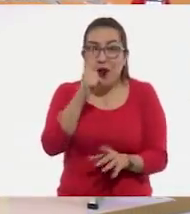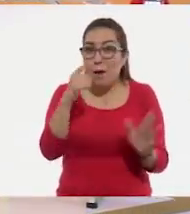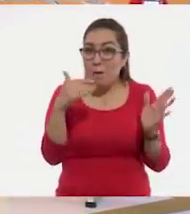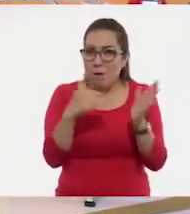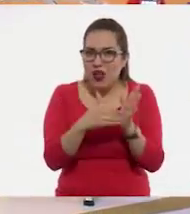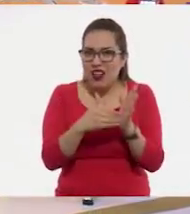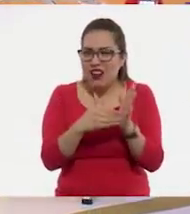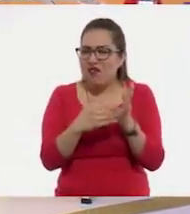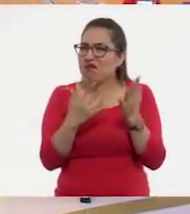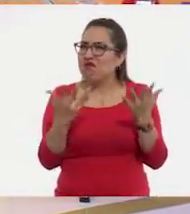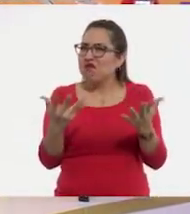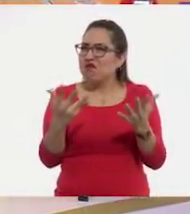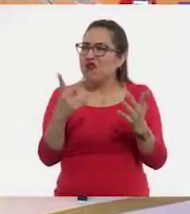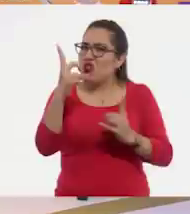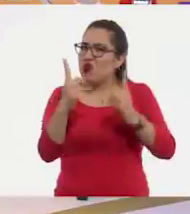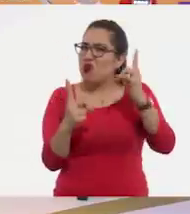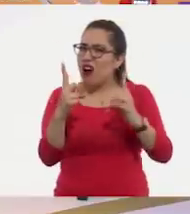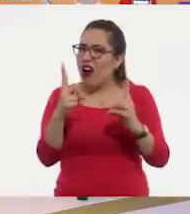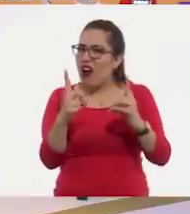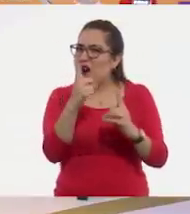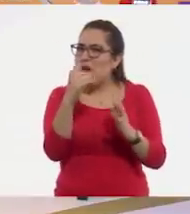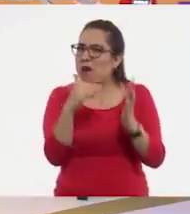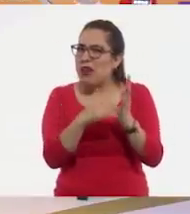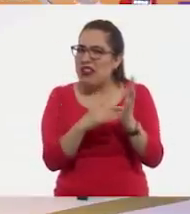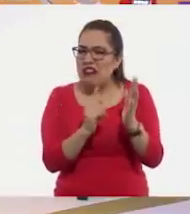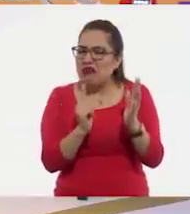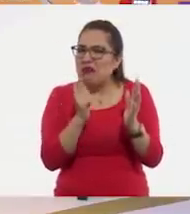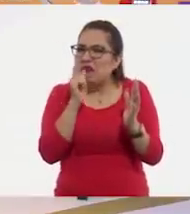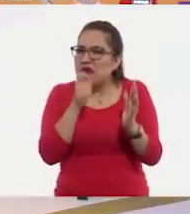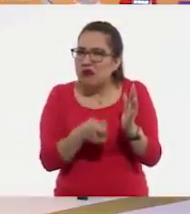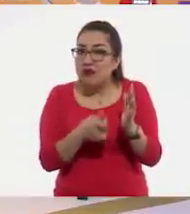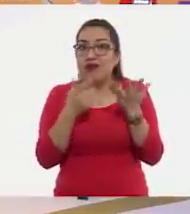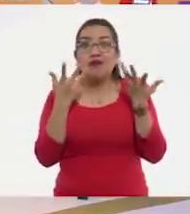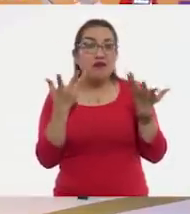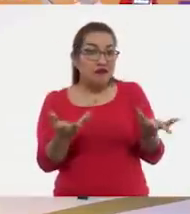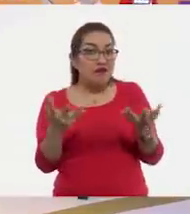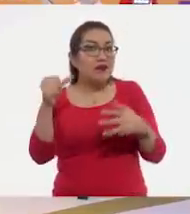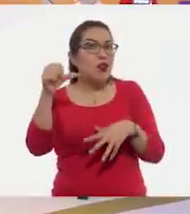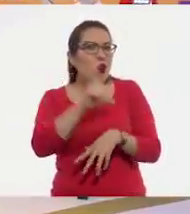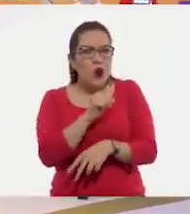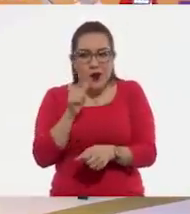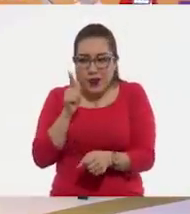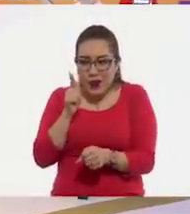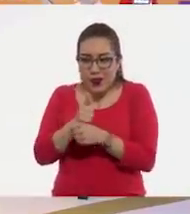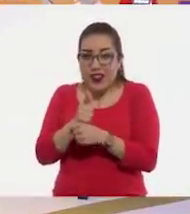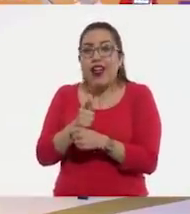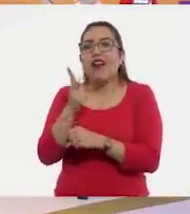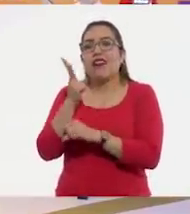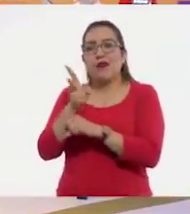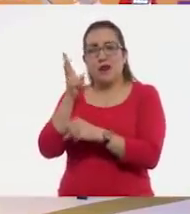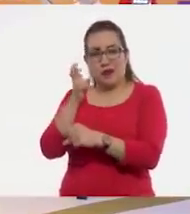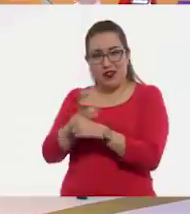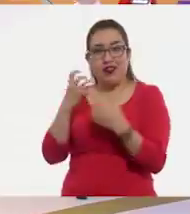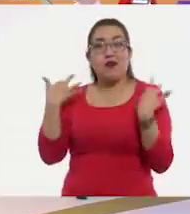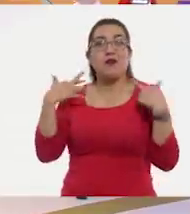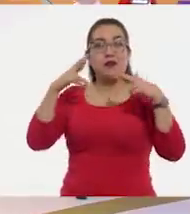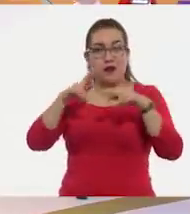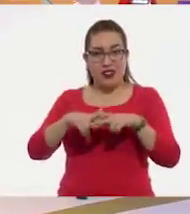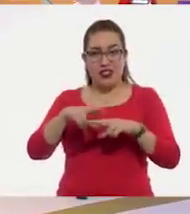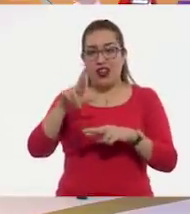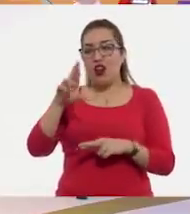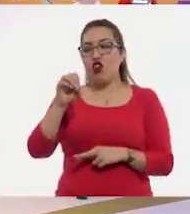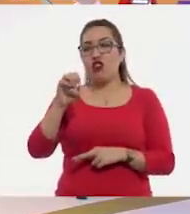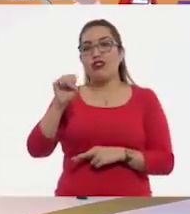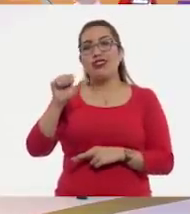¿a 1000 qué? ¿De qué creen que se trate? Bueno, vamos a descubrirlo, pero para eso invitemos entonces a la maestra